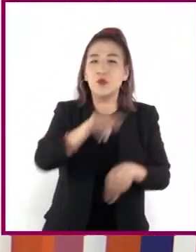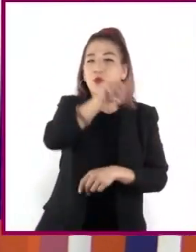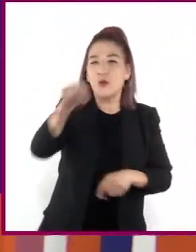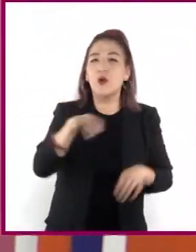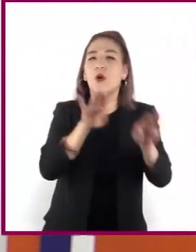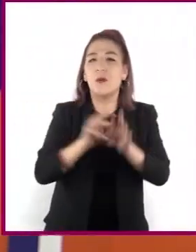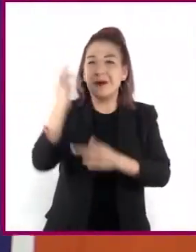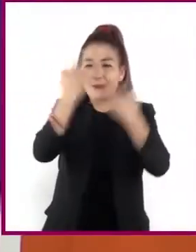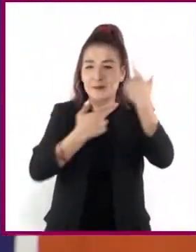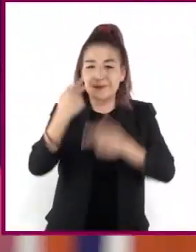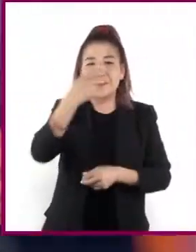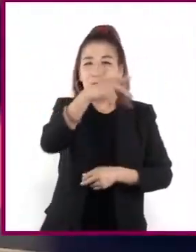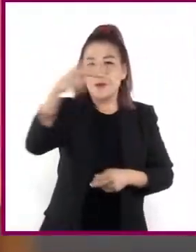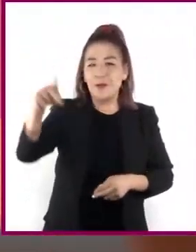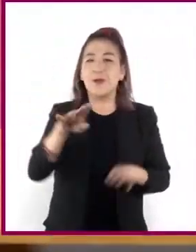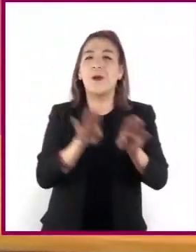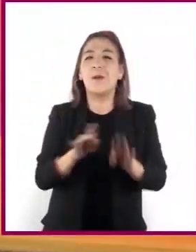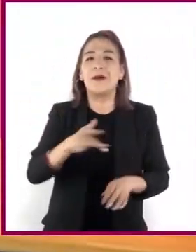autoevaluarlo.